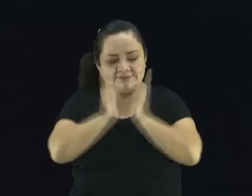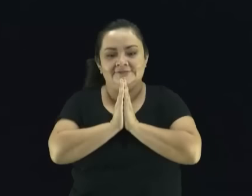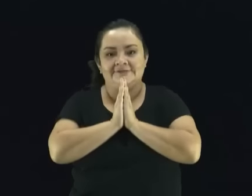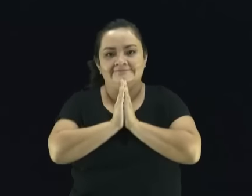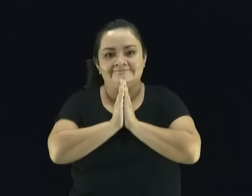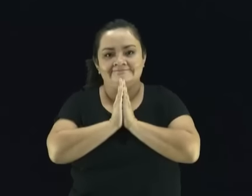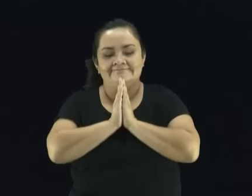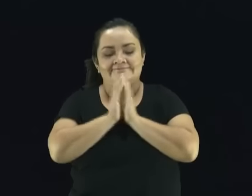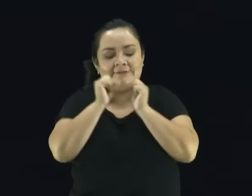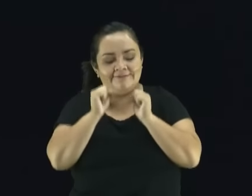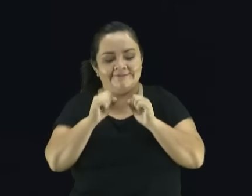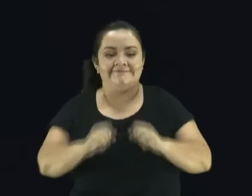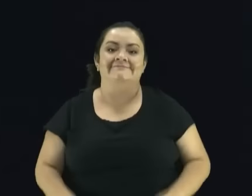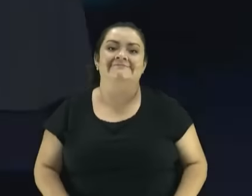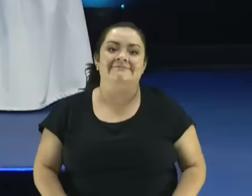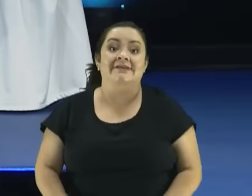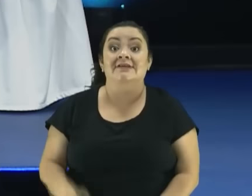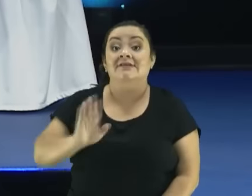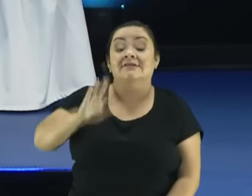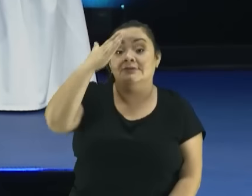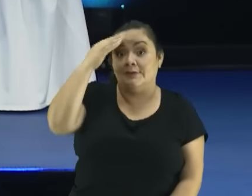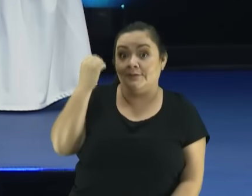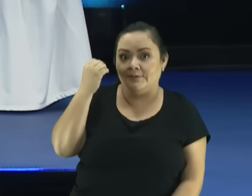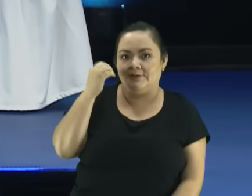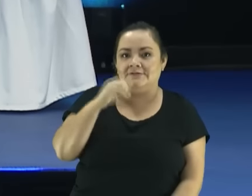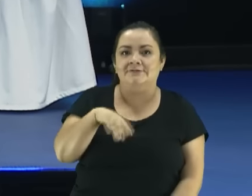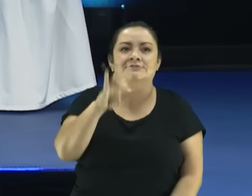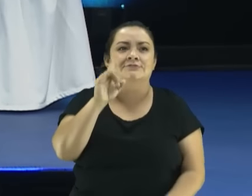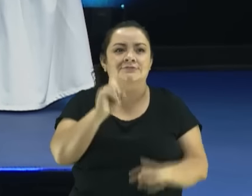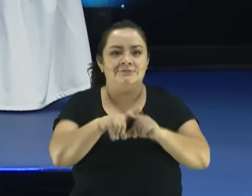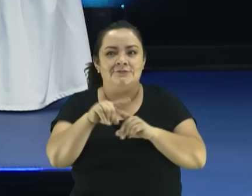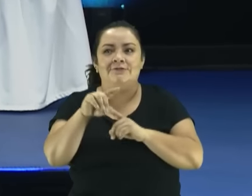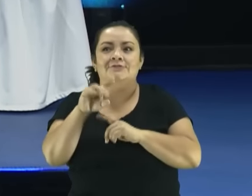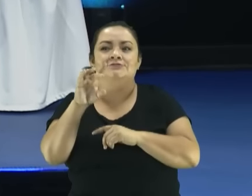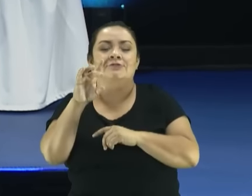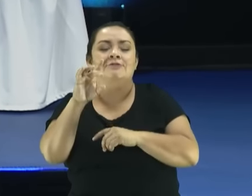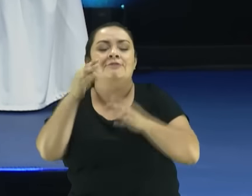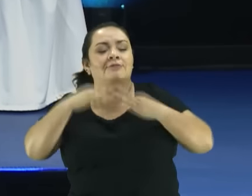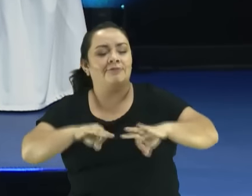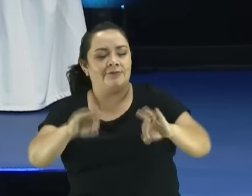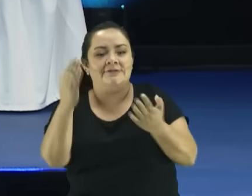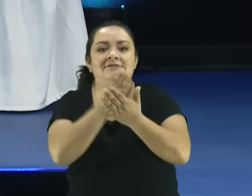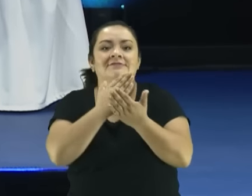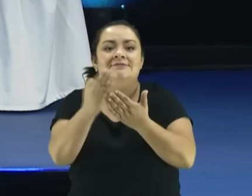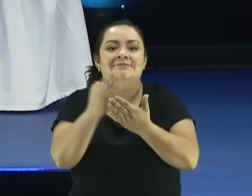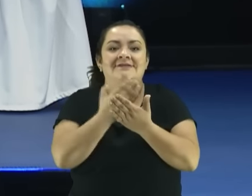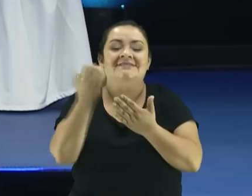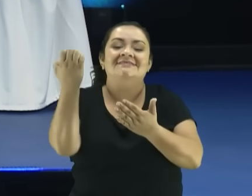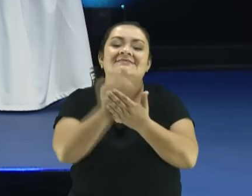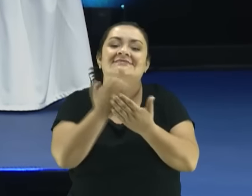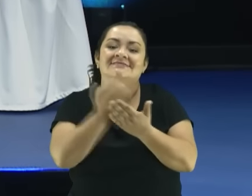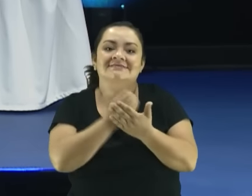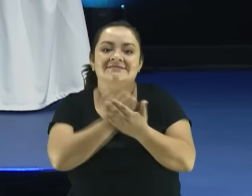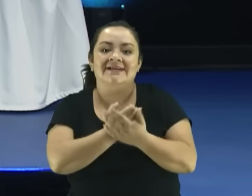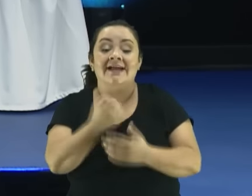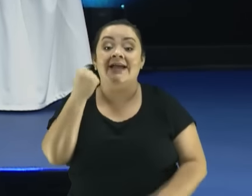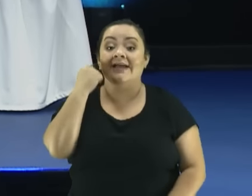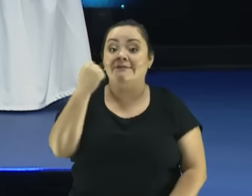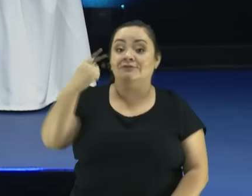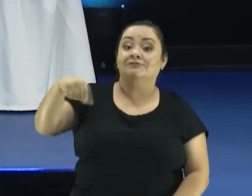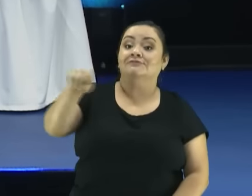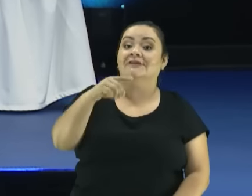amén pueden sentarse amigos y hermanos no olviden 8 por o ocho maneras de compartir el evangelio es importante traer amigos a la